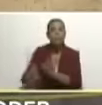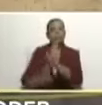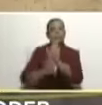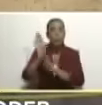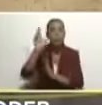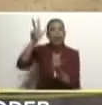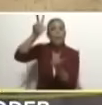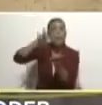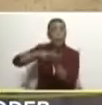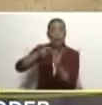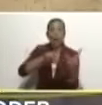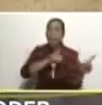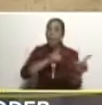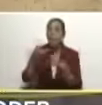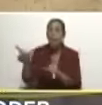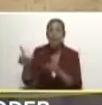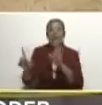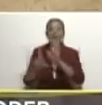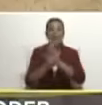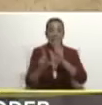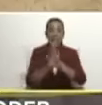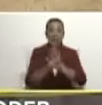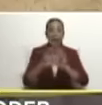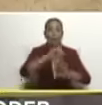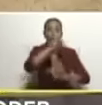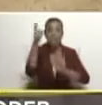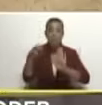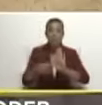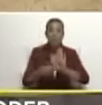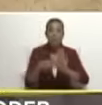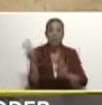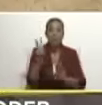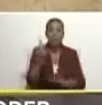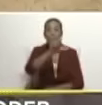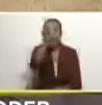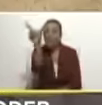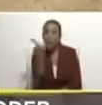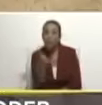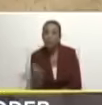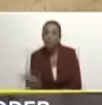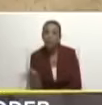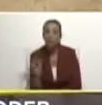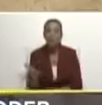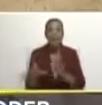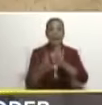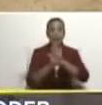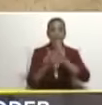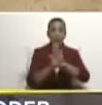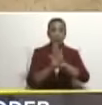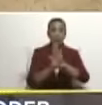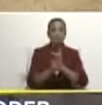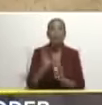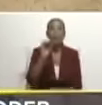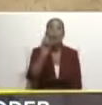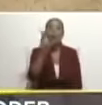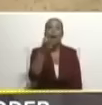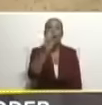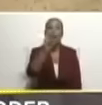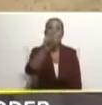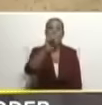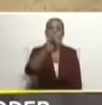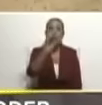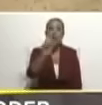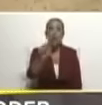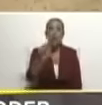la aprobación definitiva de la ley orgánica de la Guayana Esequiba. Eso es una gran noticia